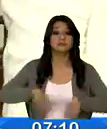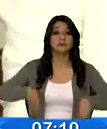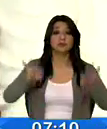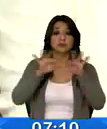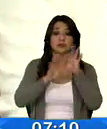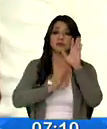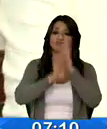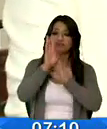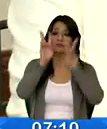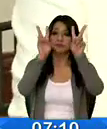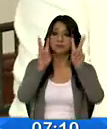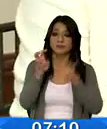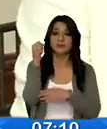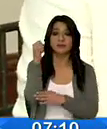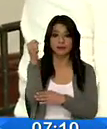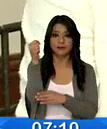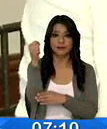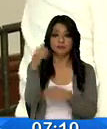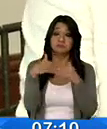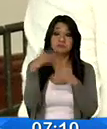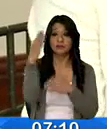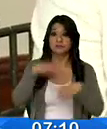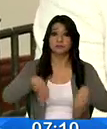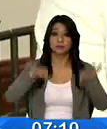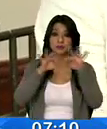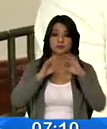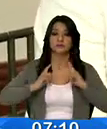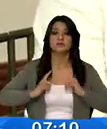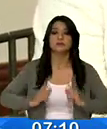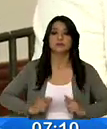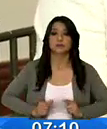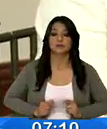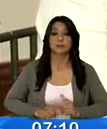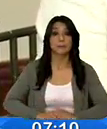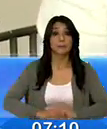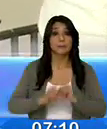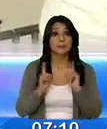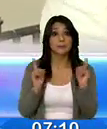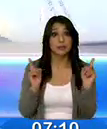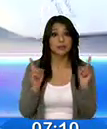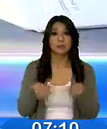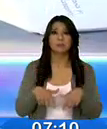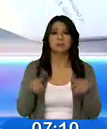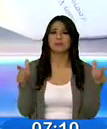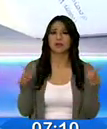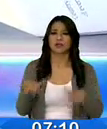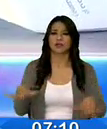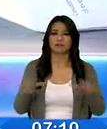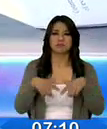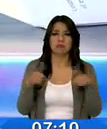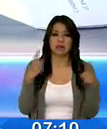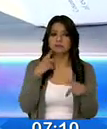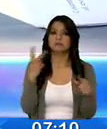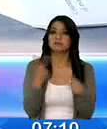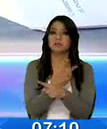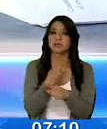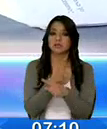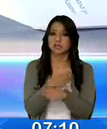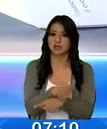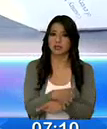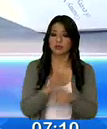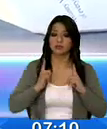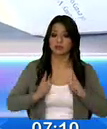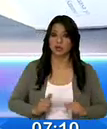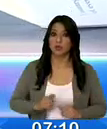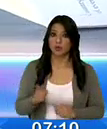el progreso en materia de derechos, principalmente el de la salud. Sin embargo, dijo que la mayor amenaza al derecho a la salud